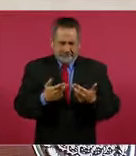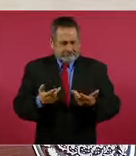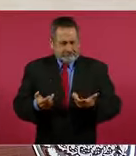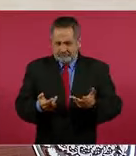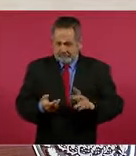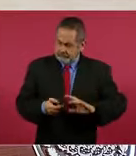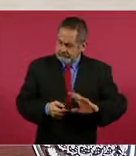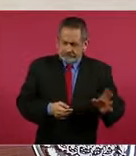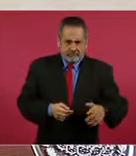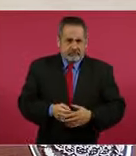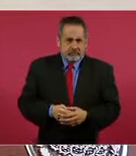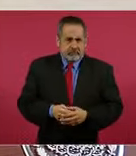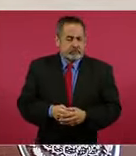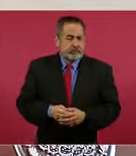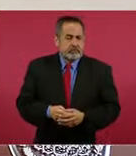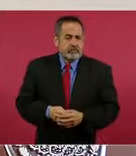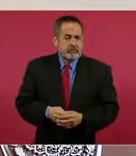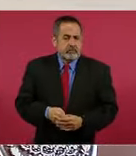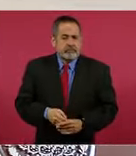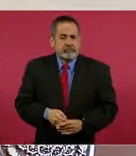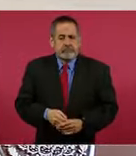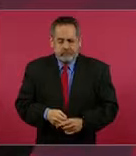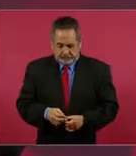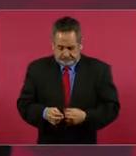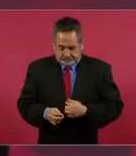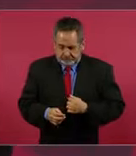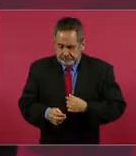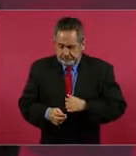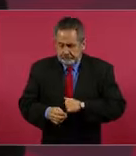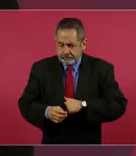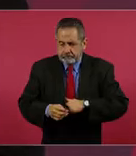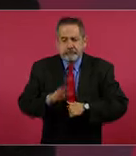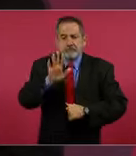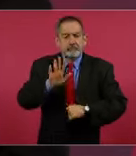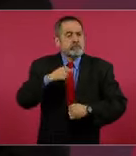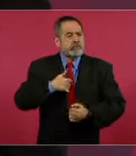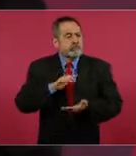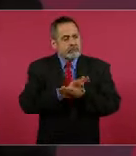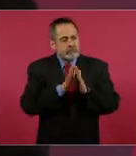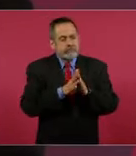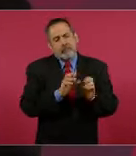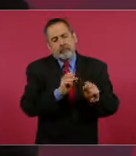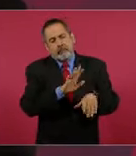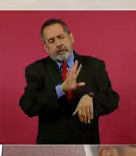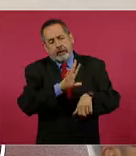pero terminaría como cómplice